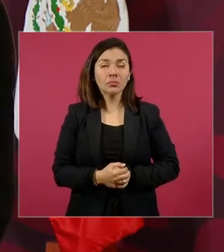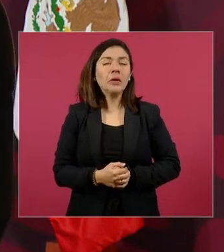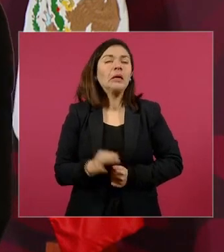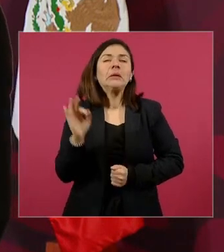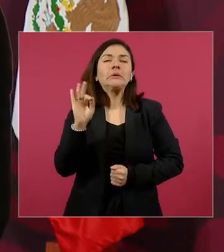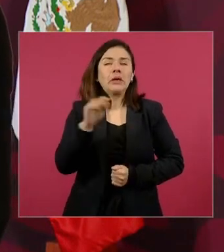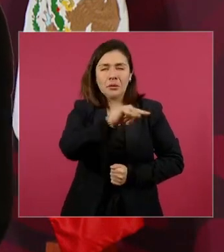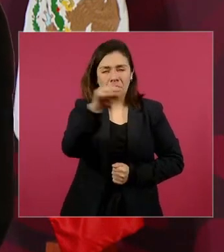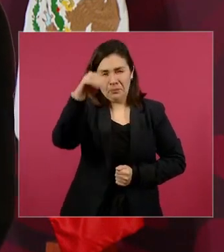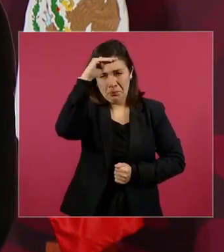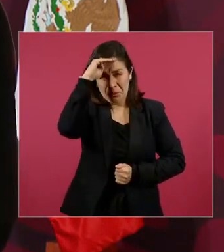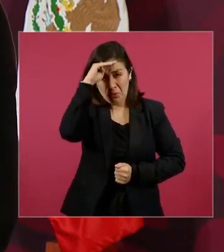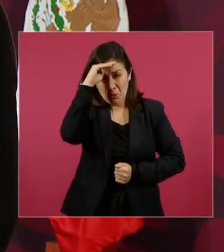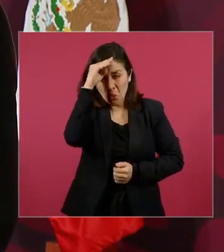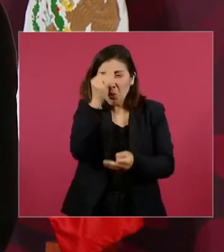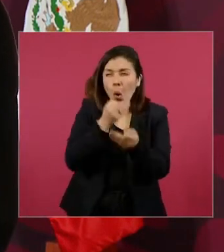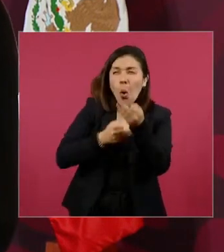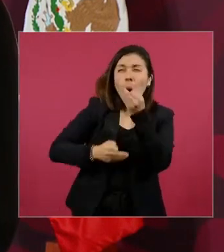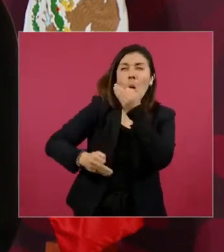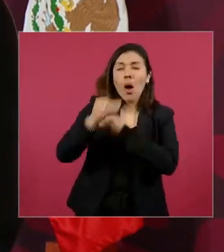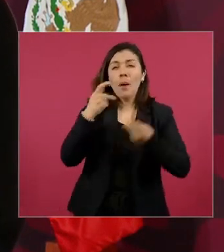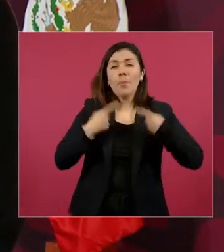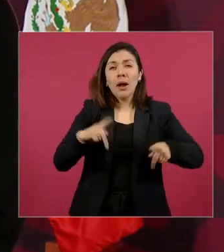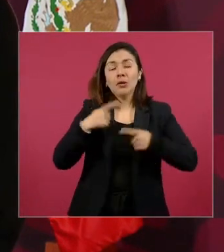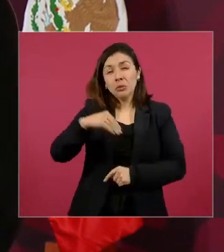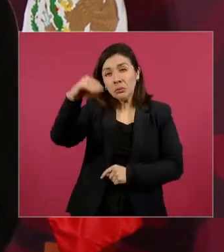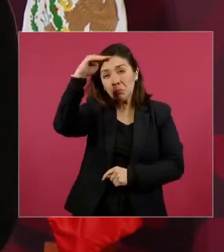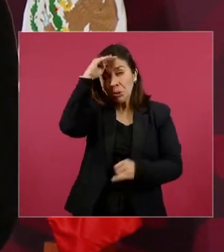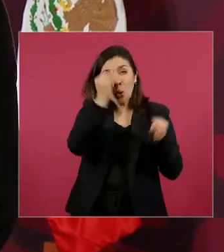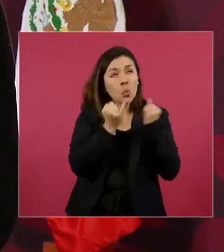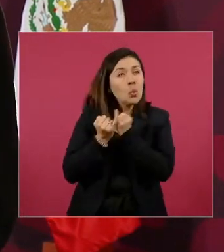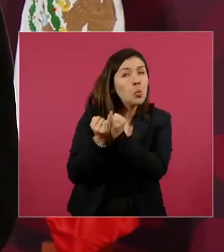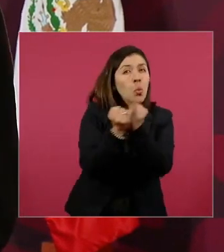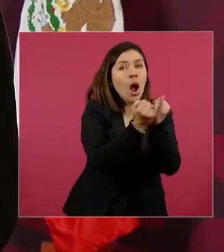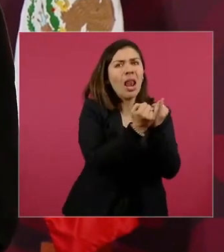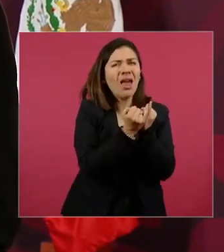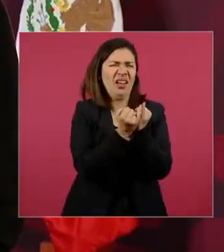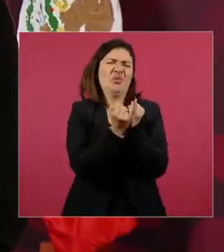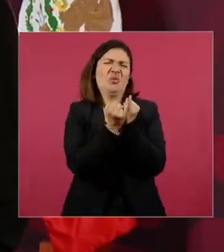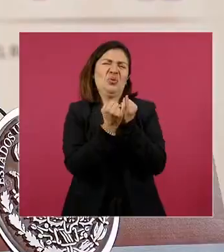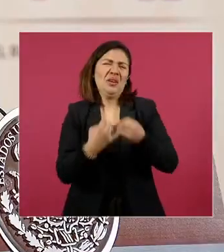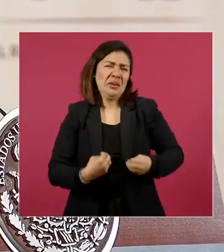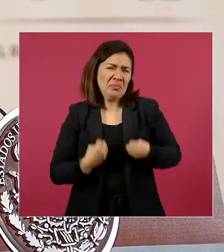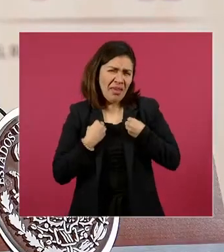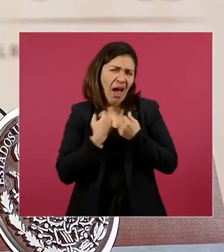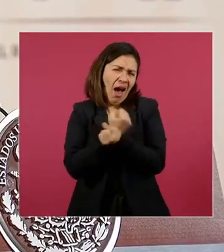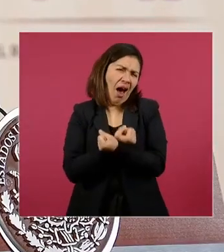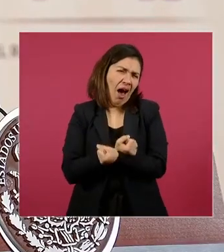Imagínense si todos pensáramos de la misma manera, lo aburrido que sería la vida.